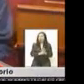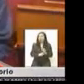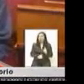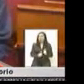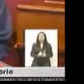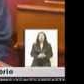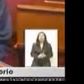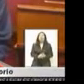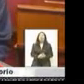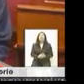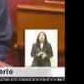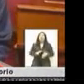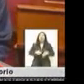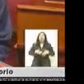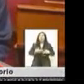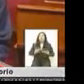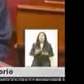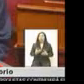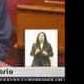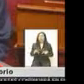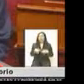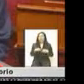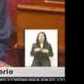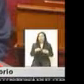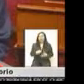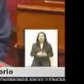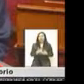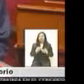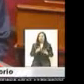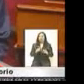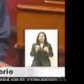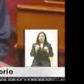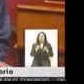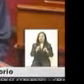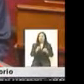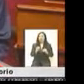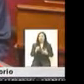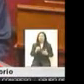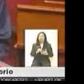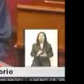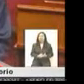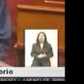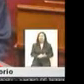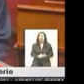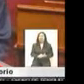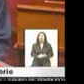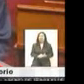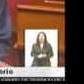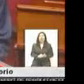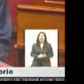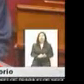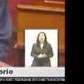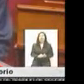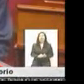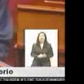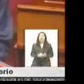cual señala que se puede exceptuar del acceso público a la información. Que se puede exceptuar del acceso